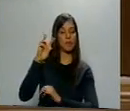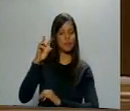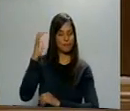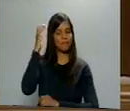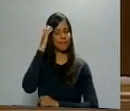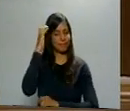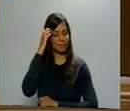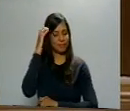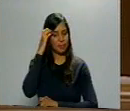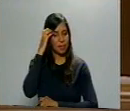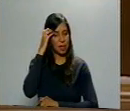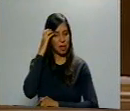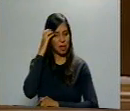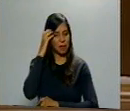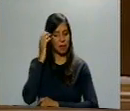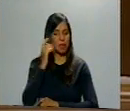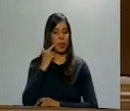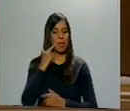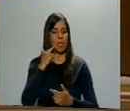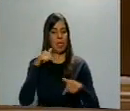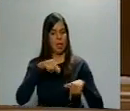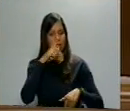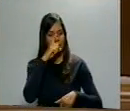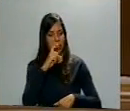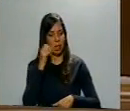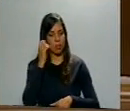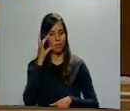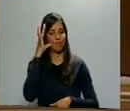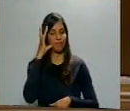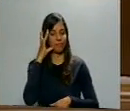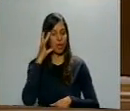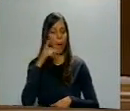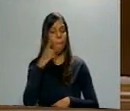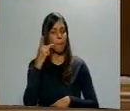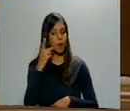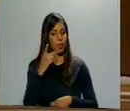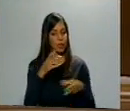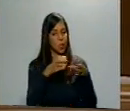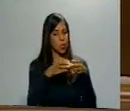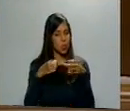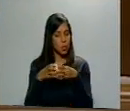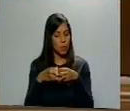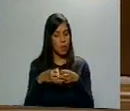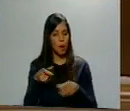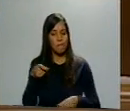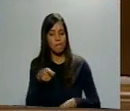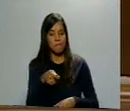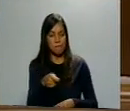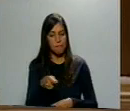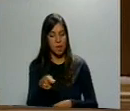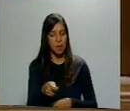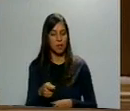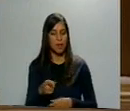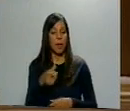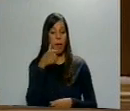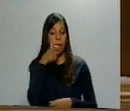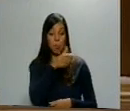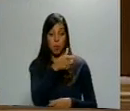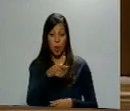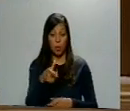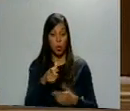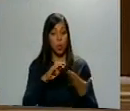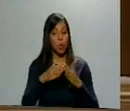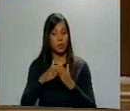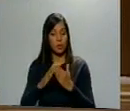que pretendieron imponer este año, boicoteando la participación popular